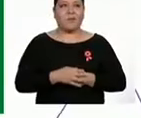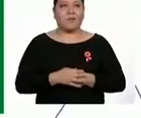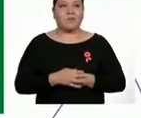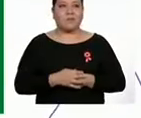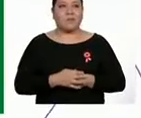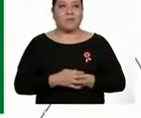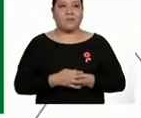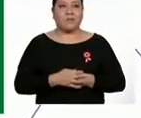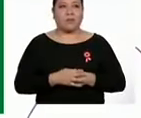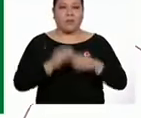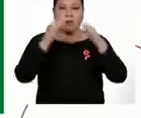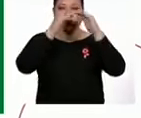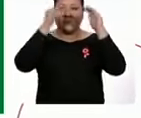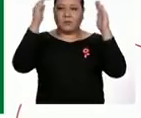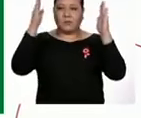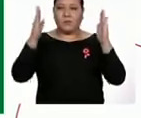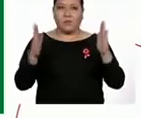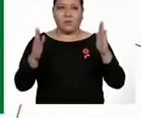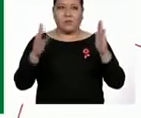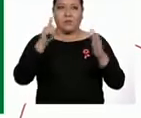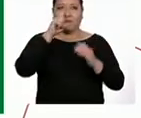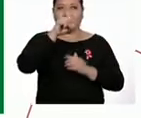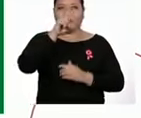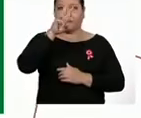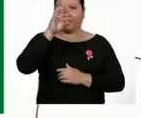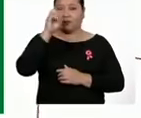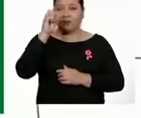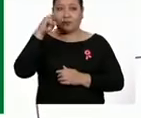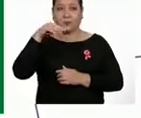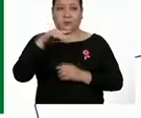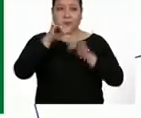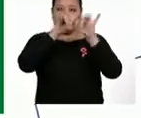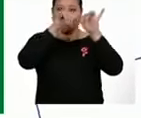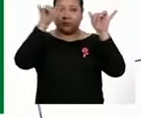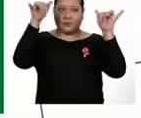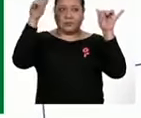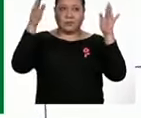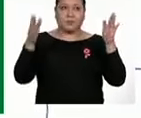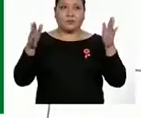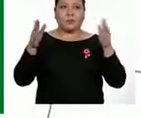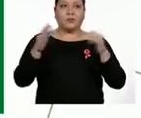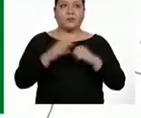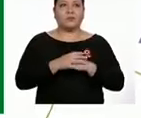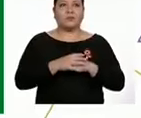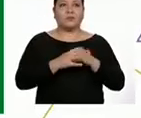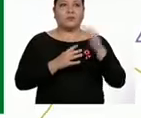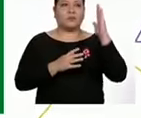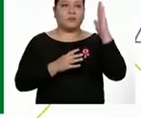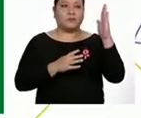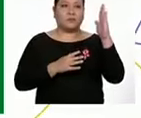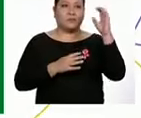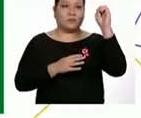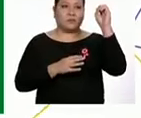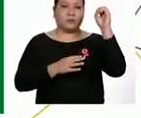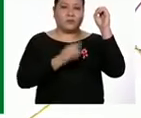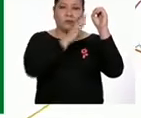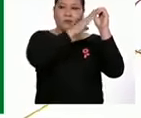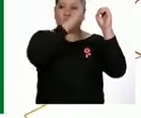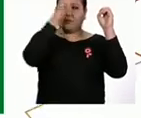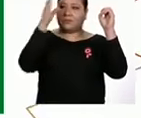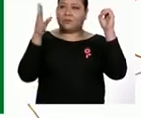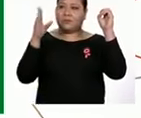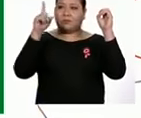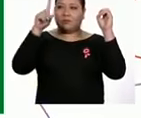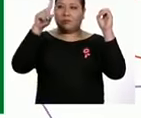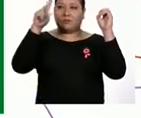Si una cancha mide 120 metros de largo, podríamos decir que la recta numérica empieza en 0 y